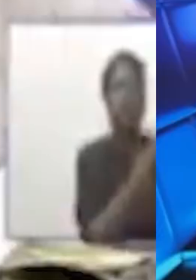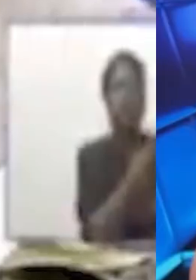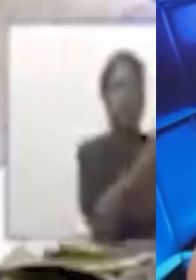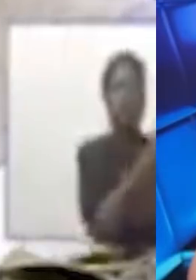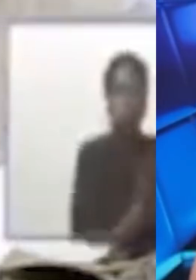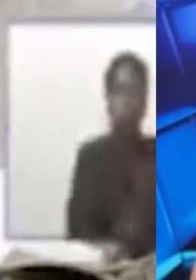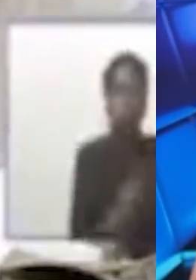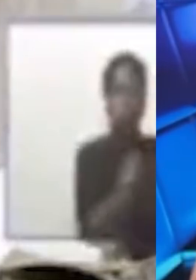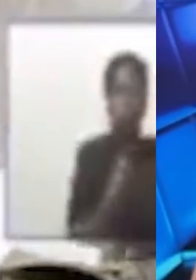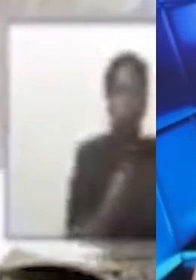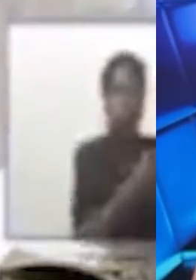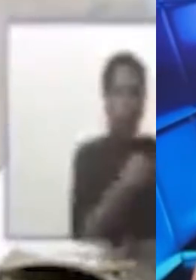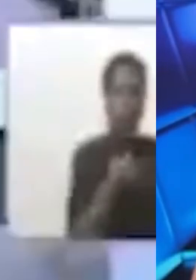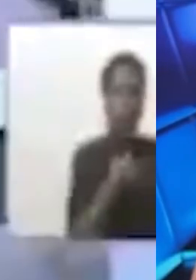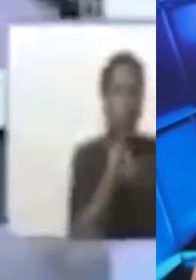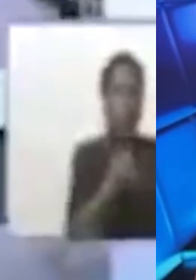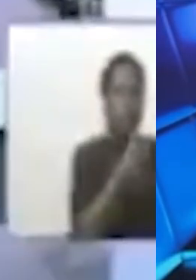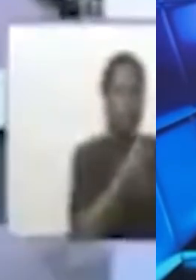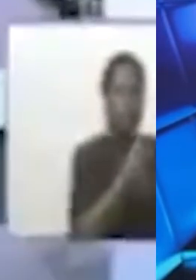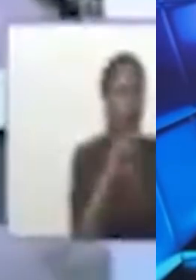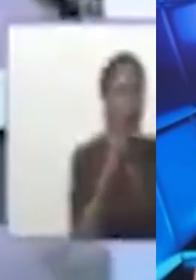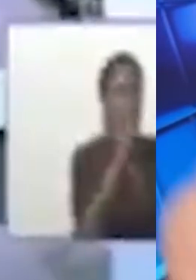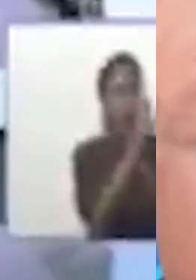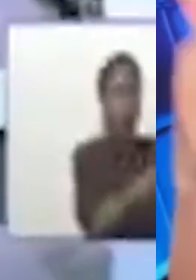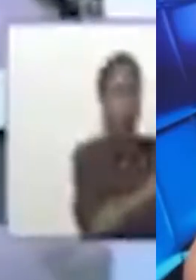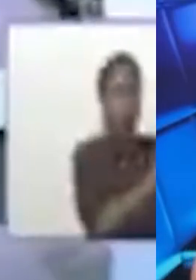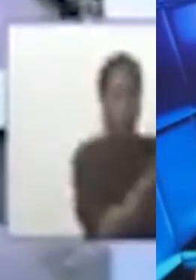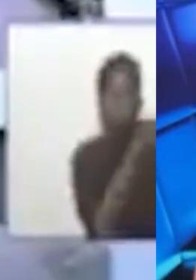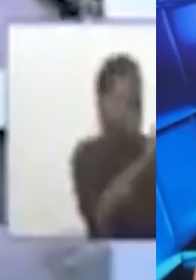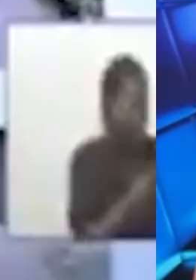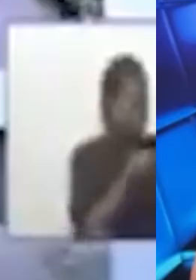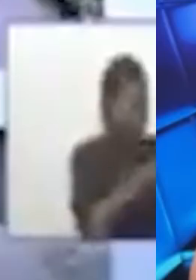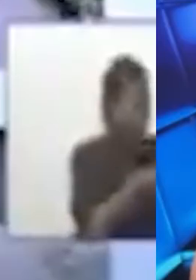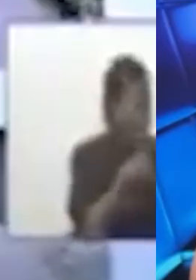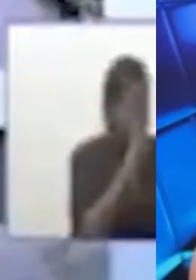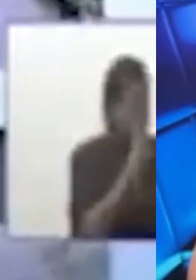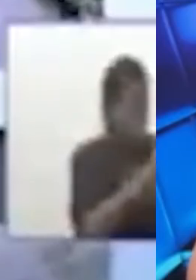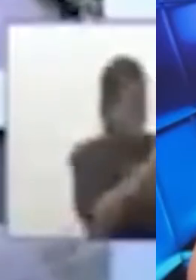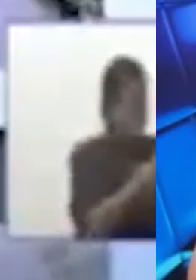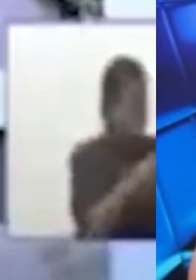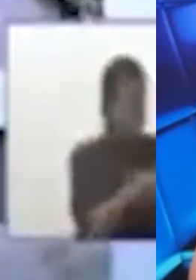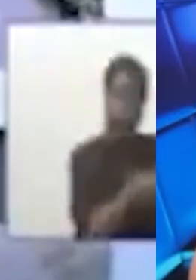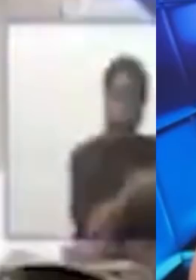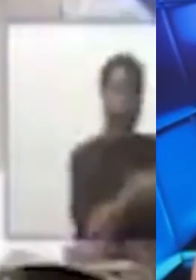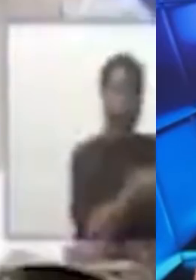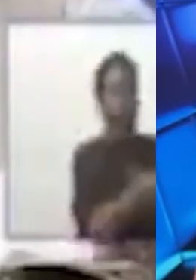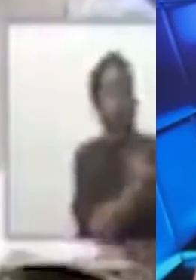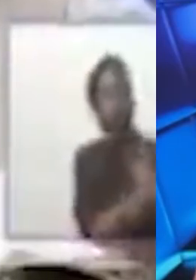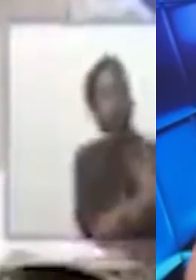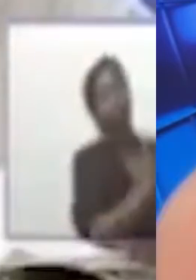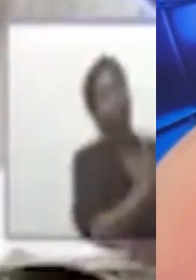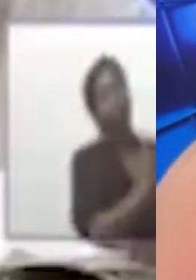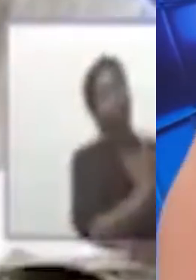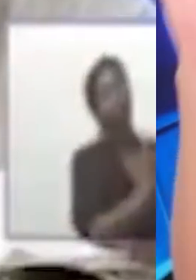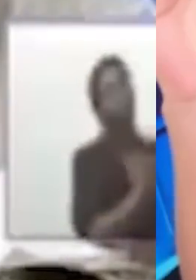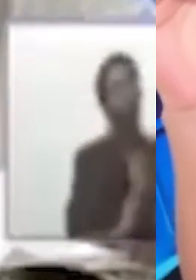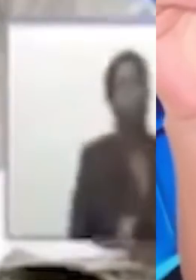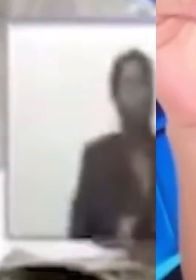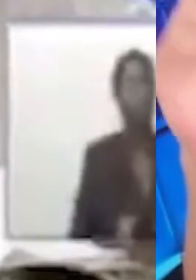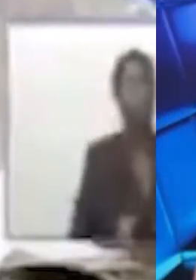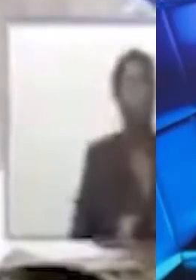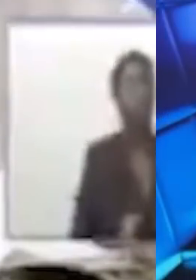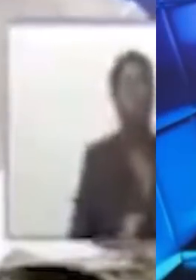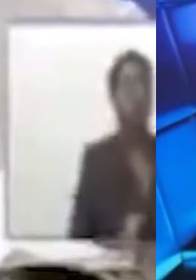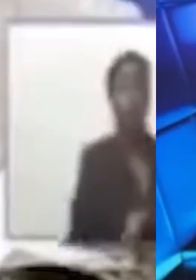de defunción emitido por salud. Estos cadáveres llevan un tratamiento que es lógico explicárselo a la población. Donde se desinfecta